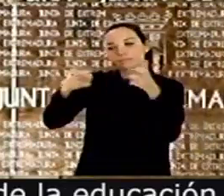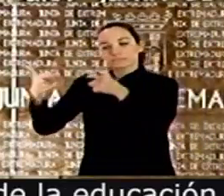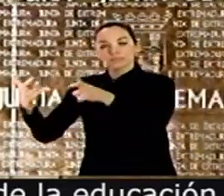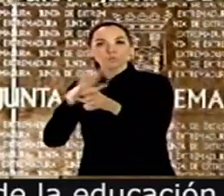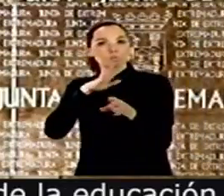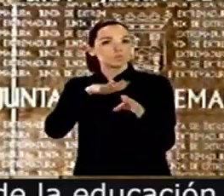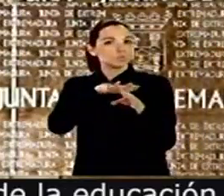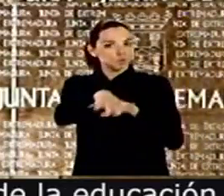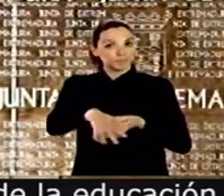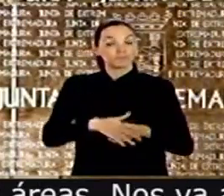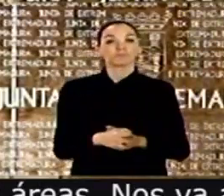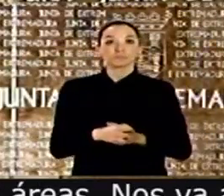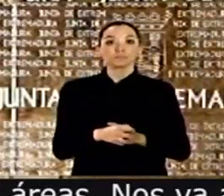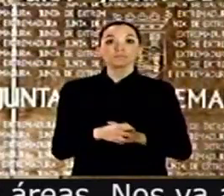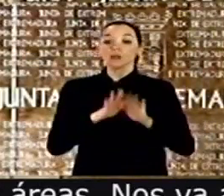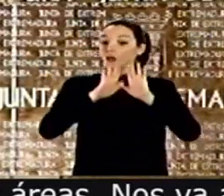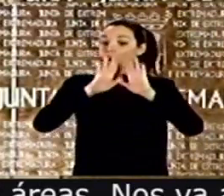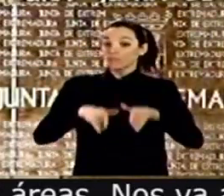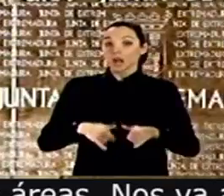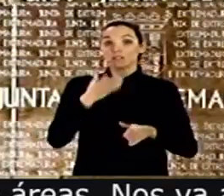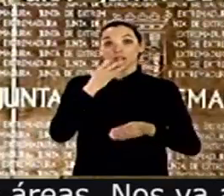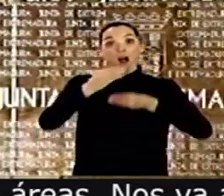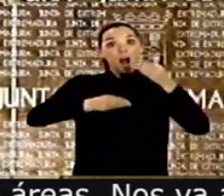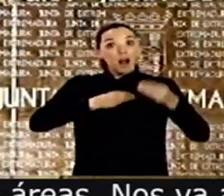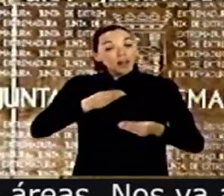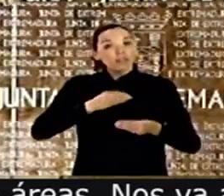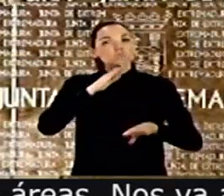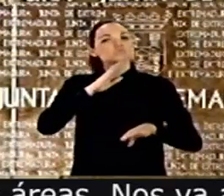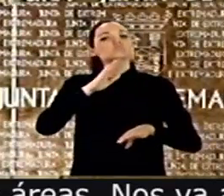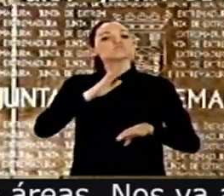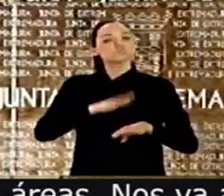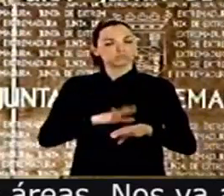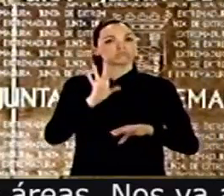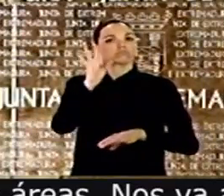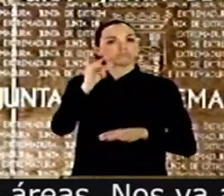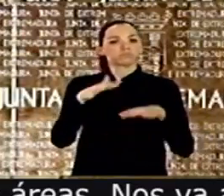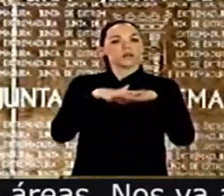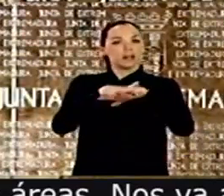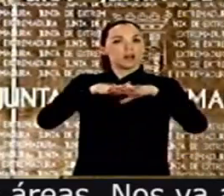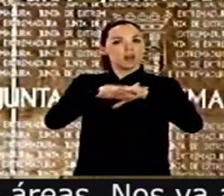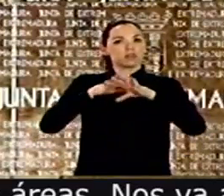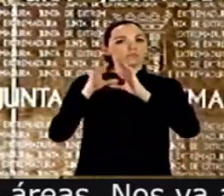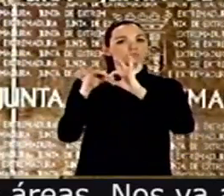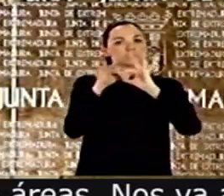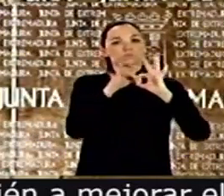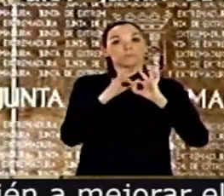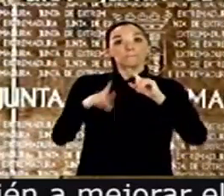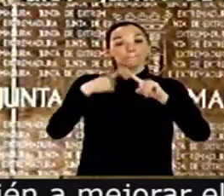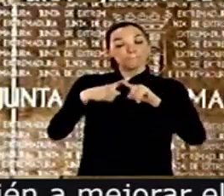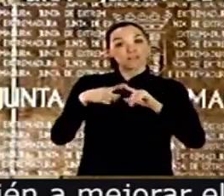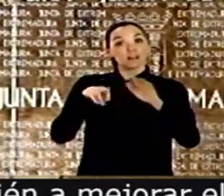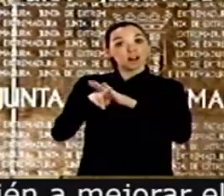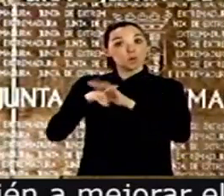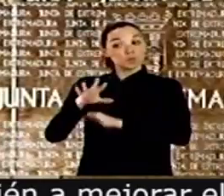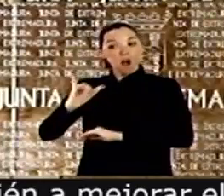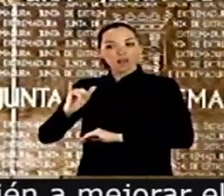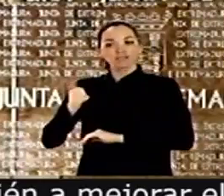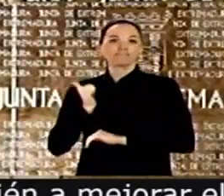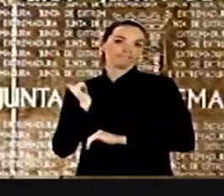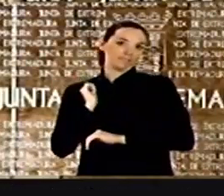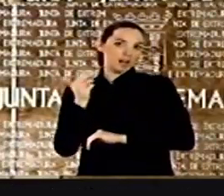una cohesión territorial, contribuyendo también a mejorar el aprovechamiento de los recursos existentes. Hemos dado el paso